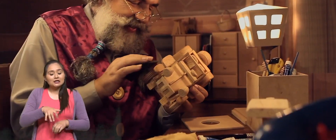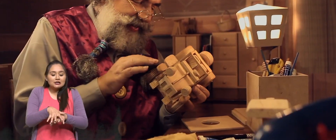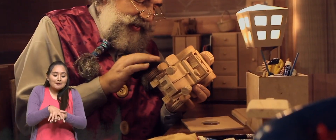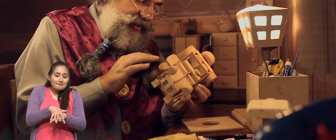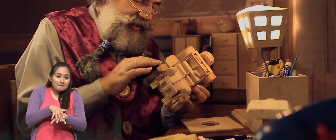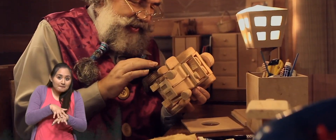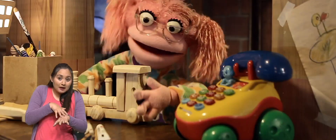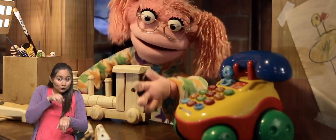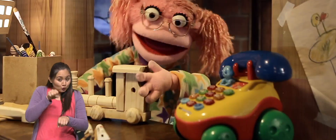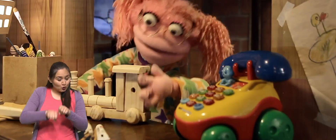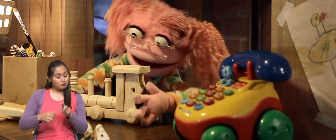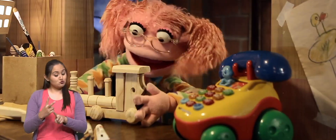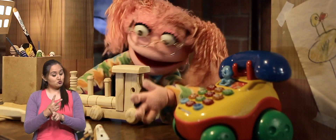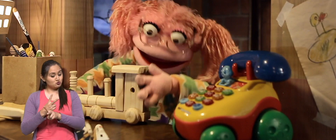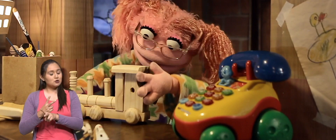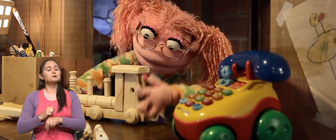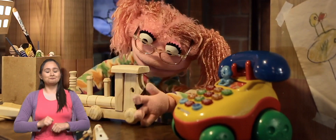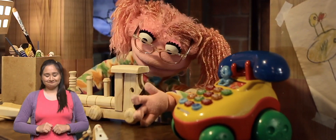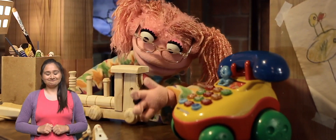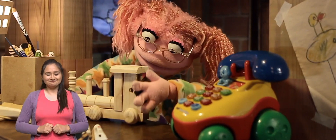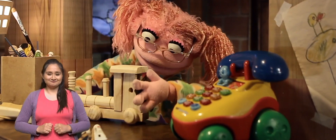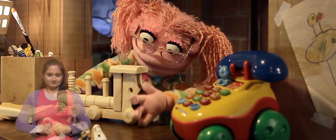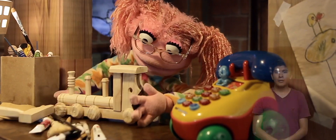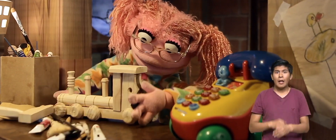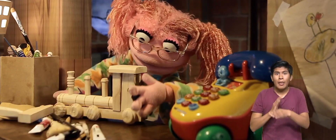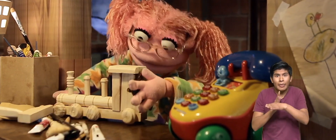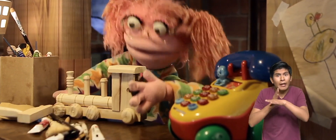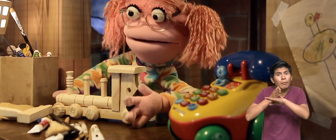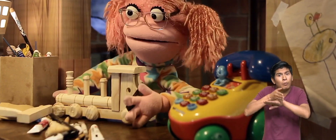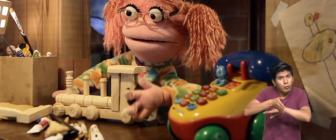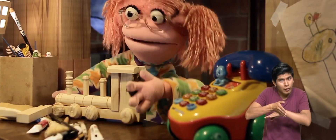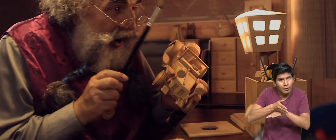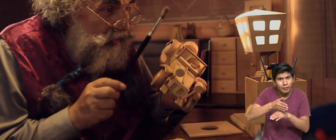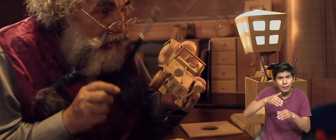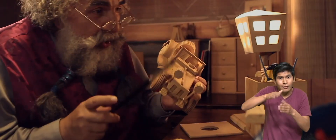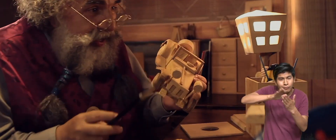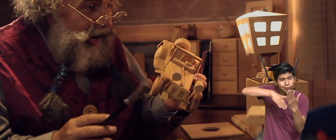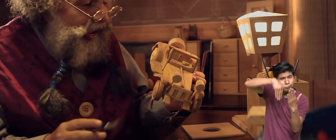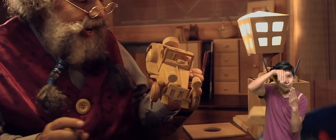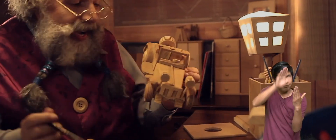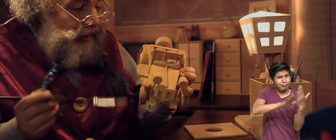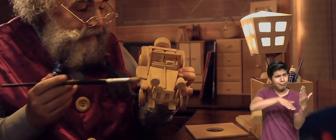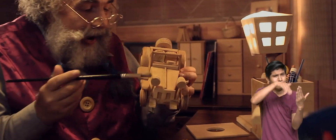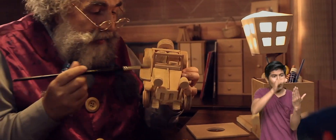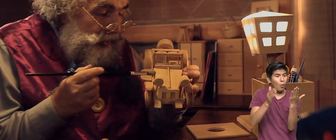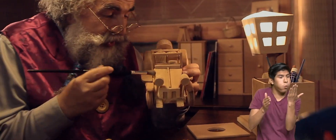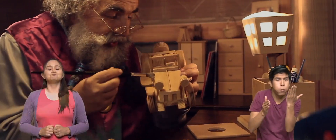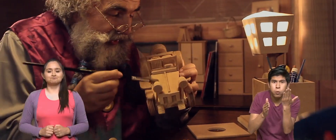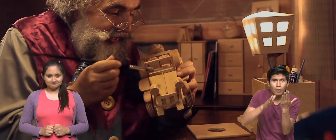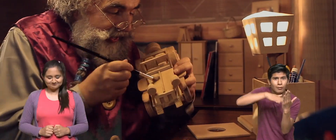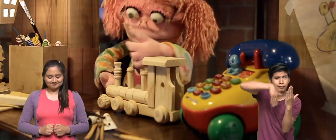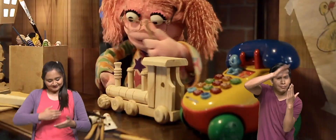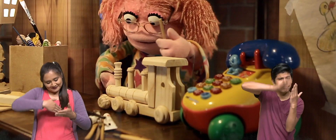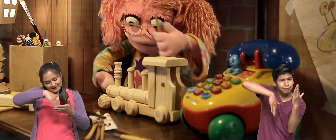Muy despacio para no romperlo. Y luego con una brocha